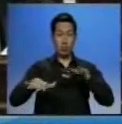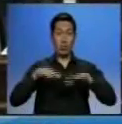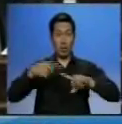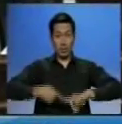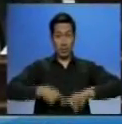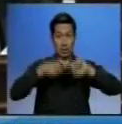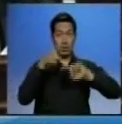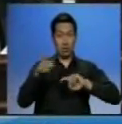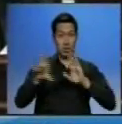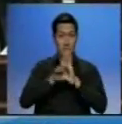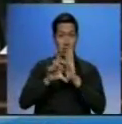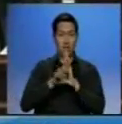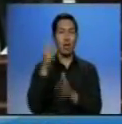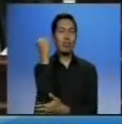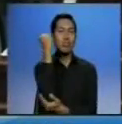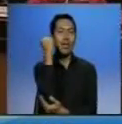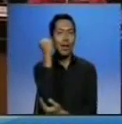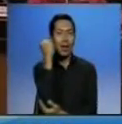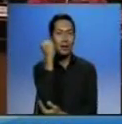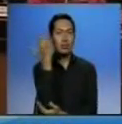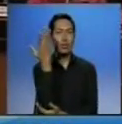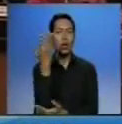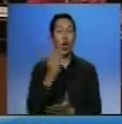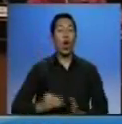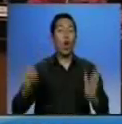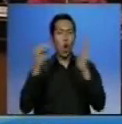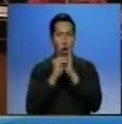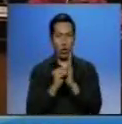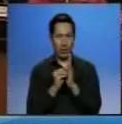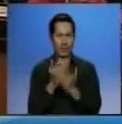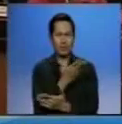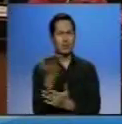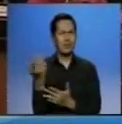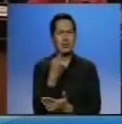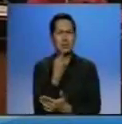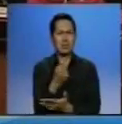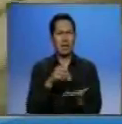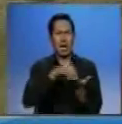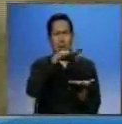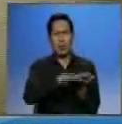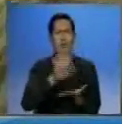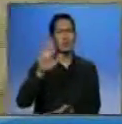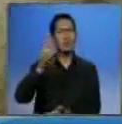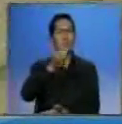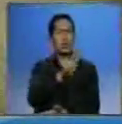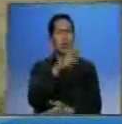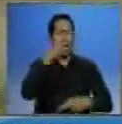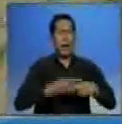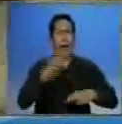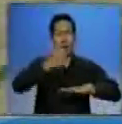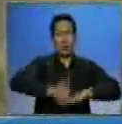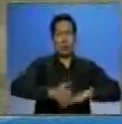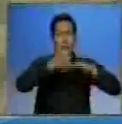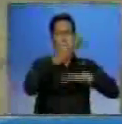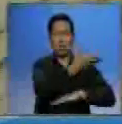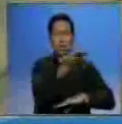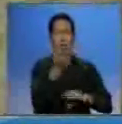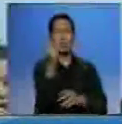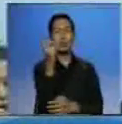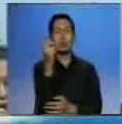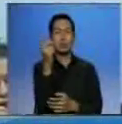los legisladores es el derecho al principio de la repetición, que se aplicaría a 52 exdiputados que tendrían que pagar montos de